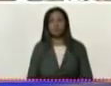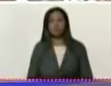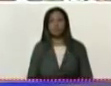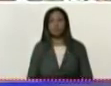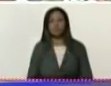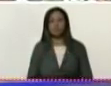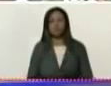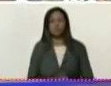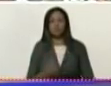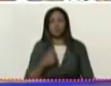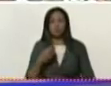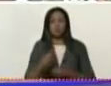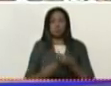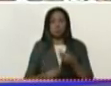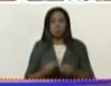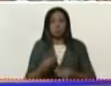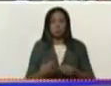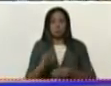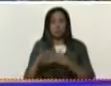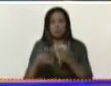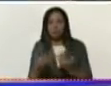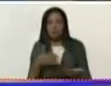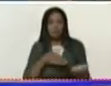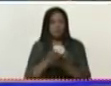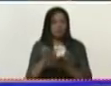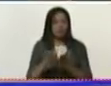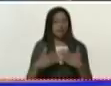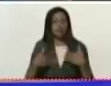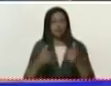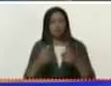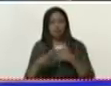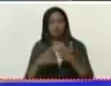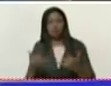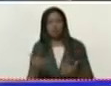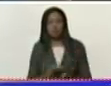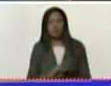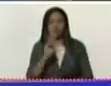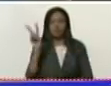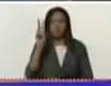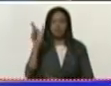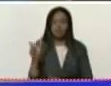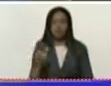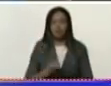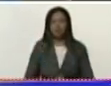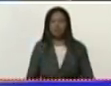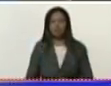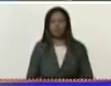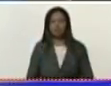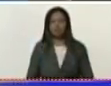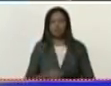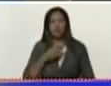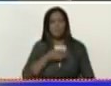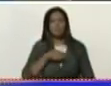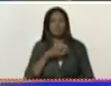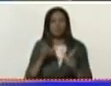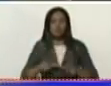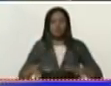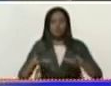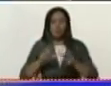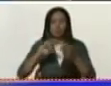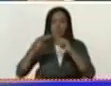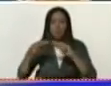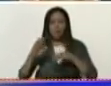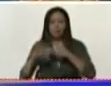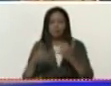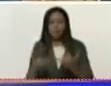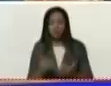que he creado para garantizar la seguridad de los venezolanos, la gran misión Cuadrante de Paz, en el